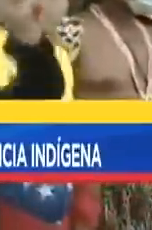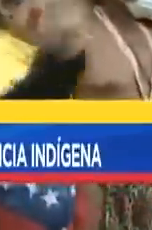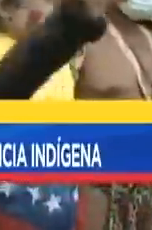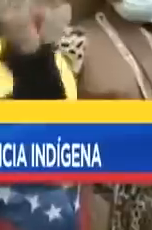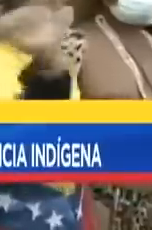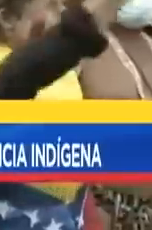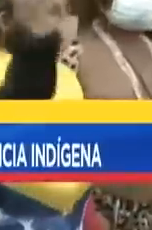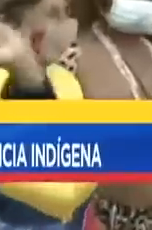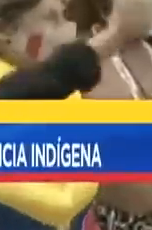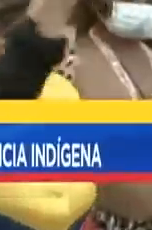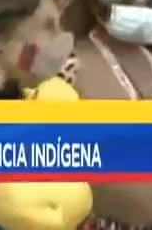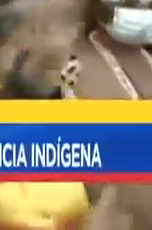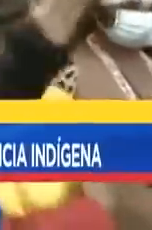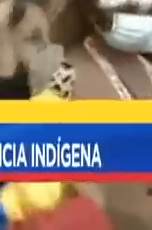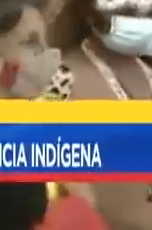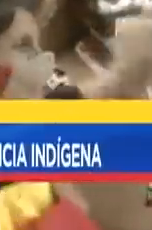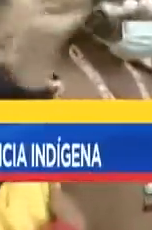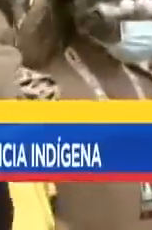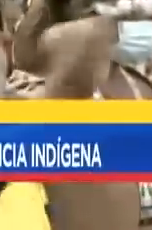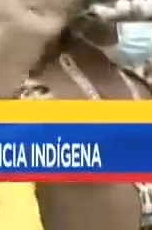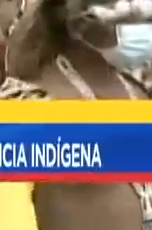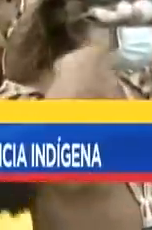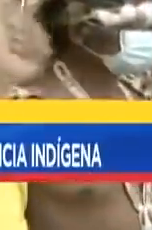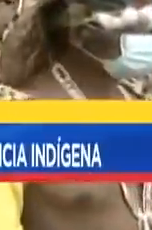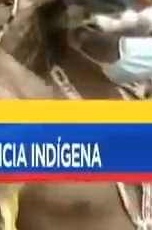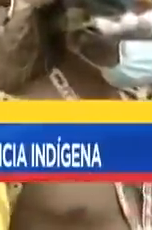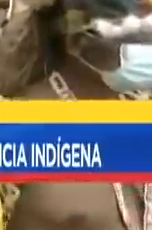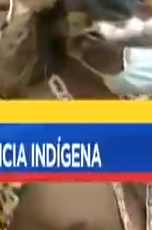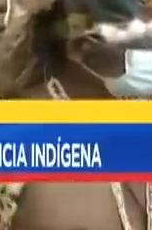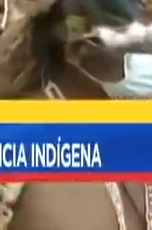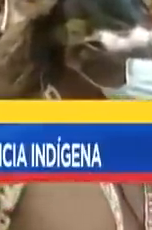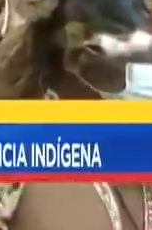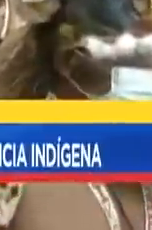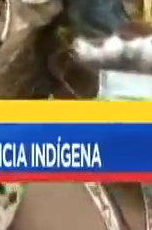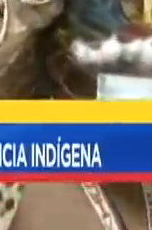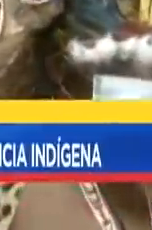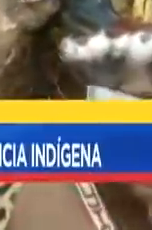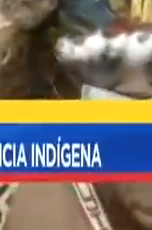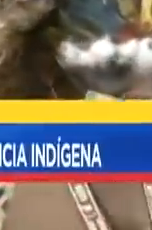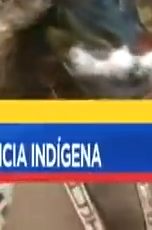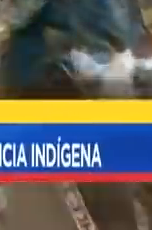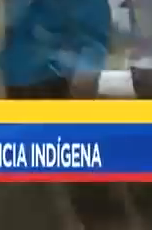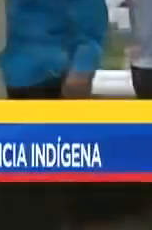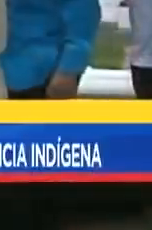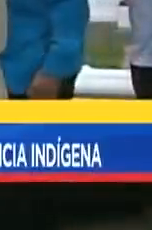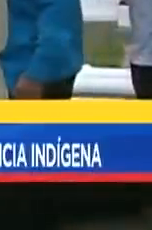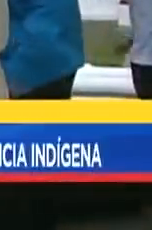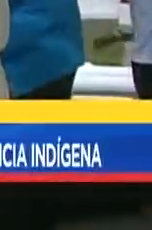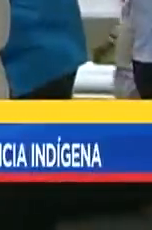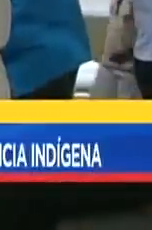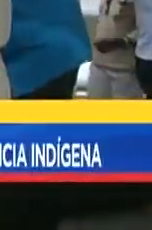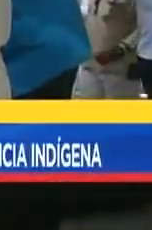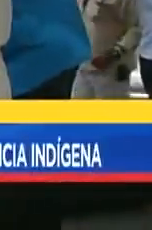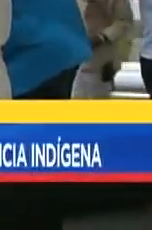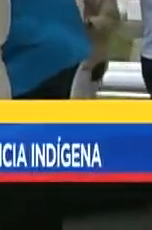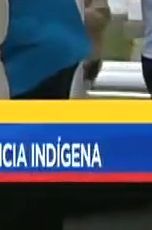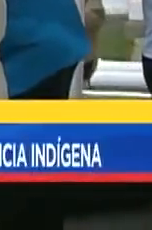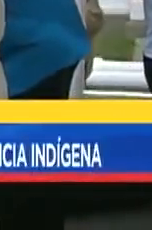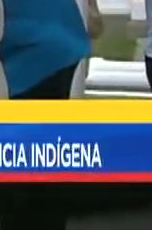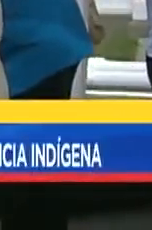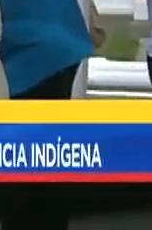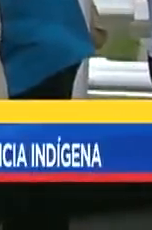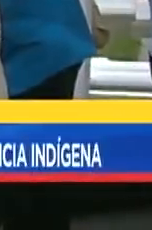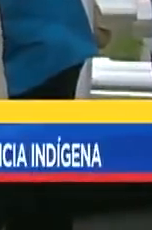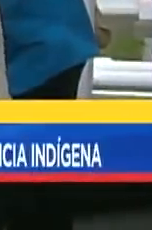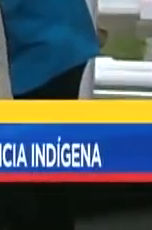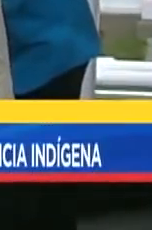decolonización. Somos Caribe, somos Gallones, somos pueblo Pemón, pueblo Cariña, pueblo Yupa, pueblo Chaima, pueblo Mapoyo, somos